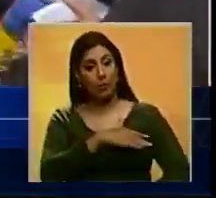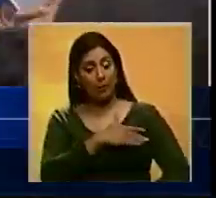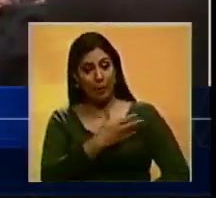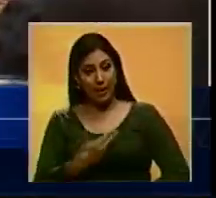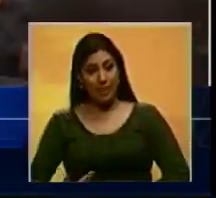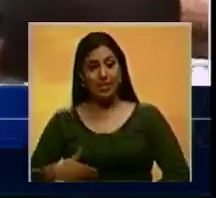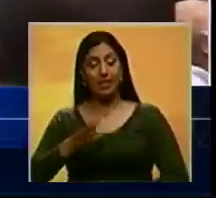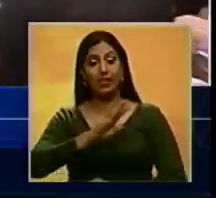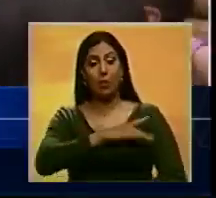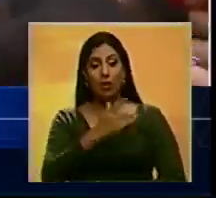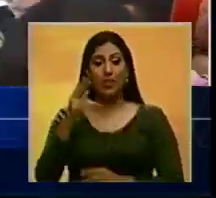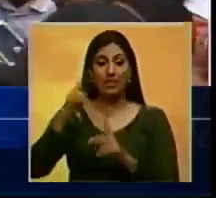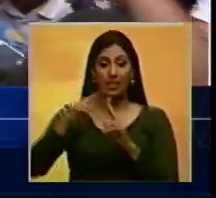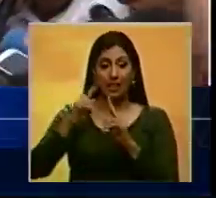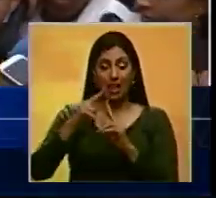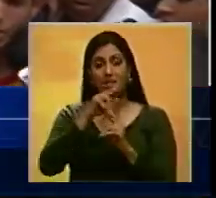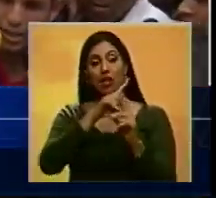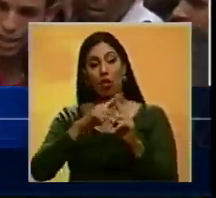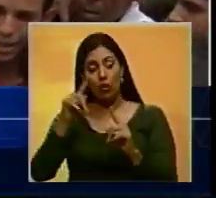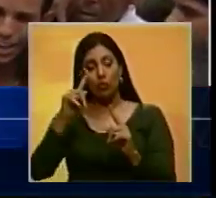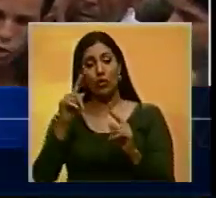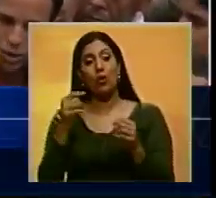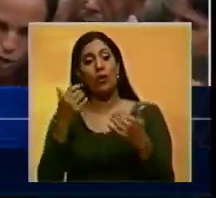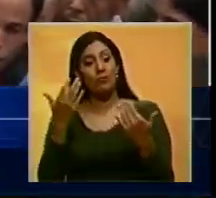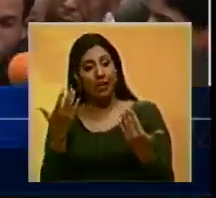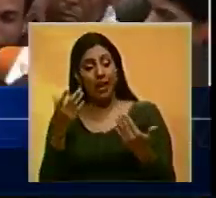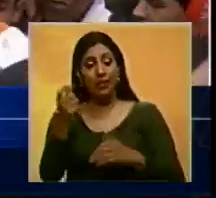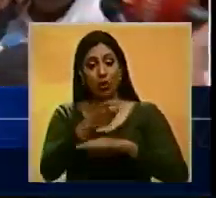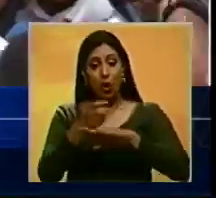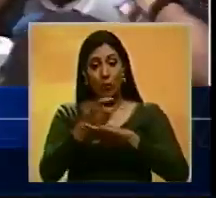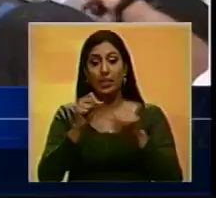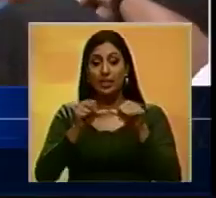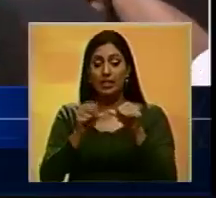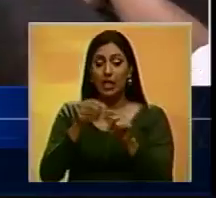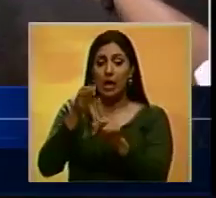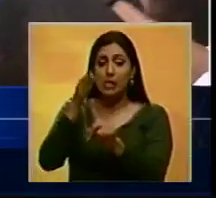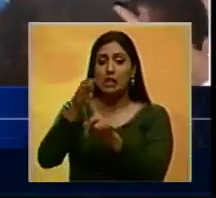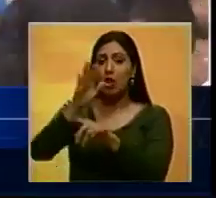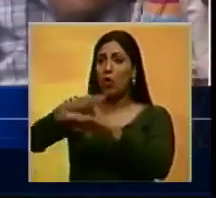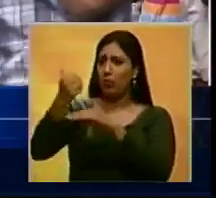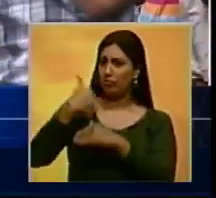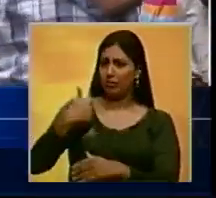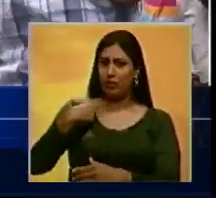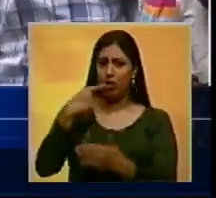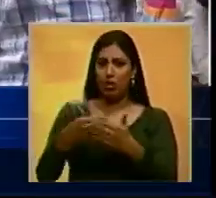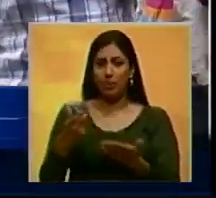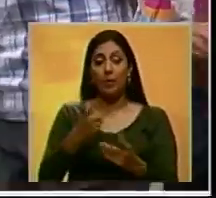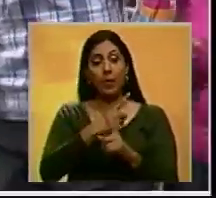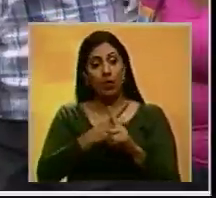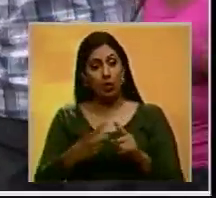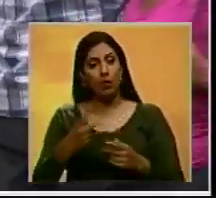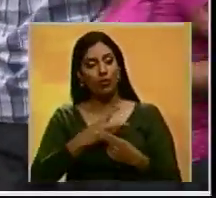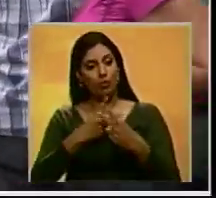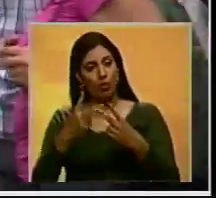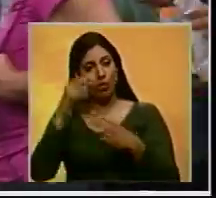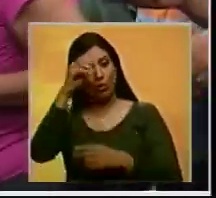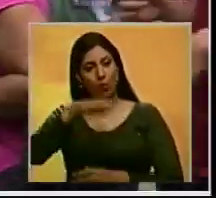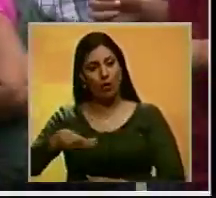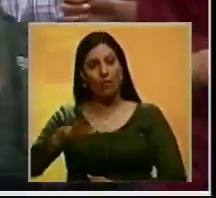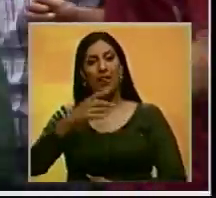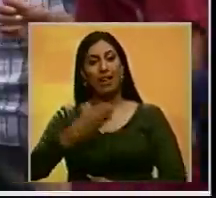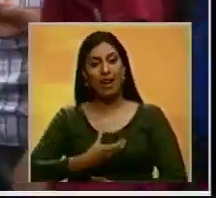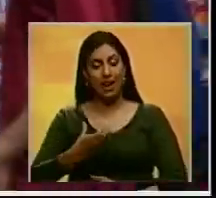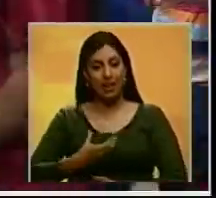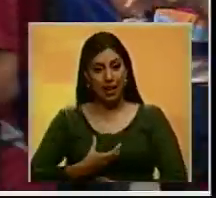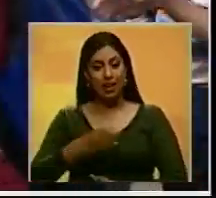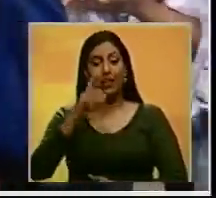Universidad del Táchira y de los Andes en el estado Táchira, que el gobernador permanentemente los acusa de hechos criminales. Los dirigentes de Voluntad Popular, entre ellos el alcalde